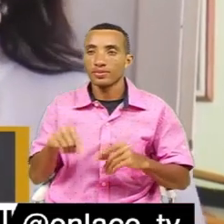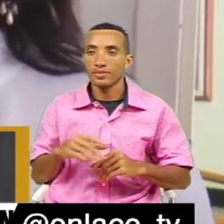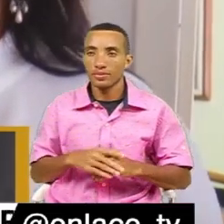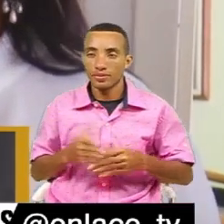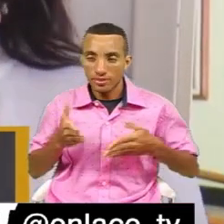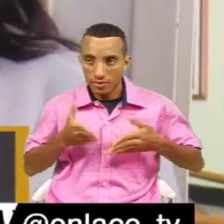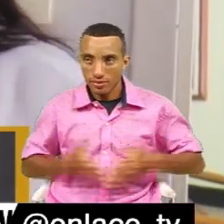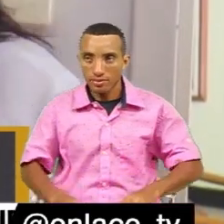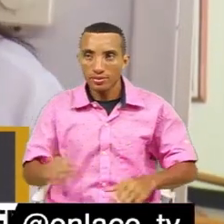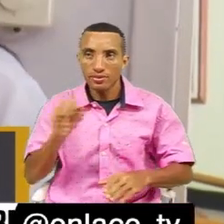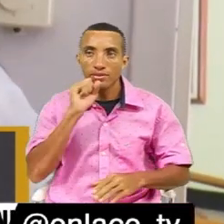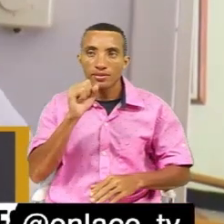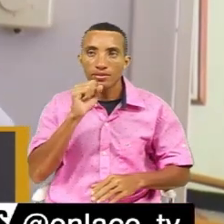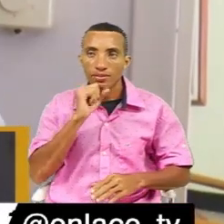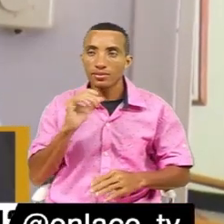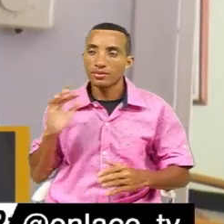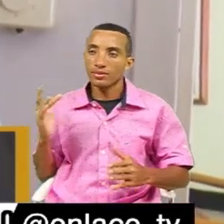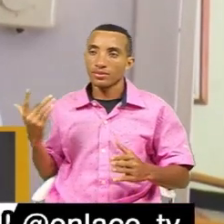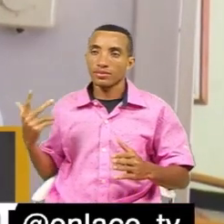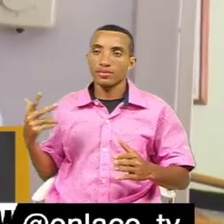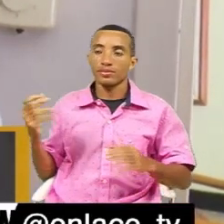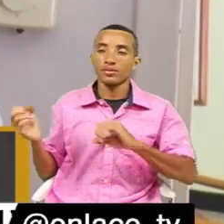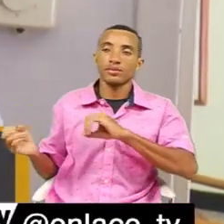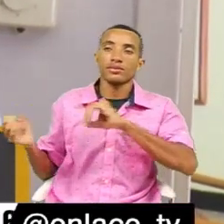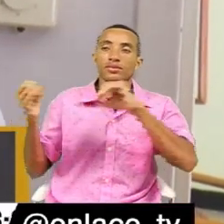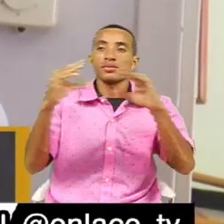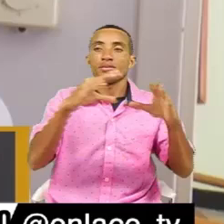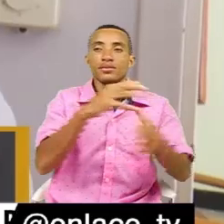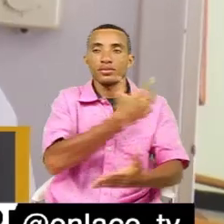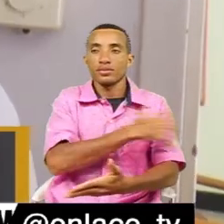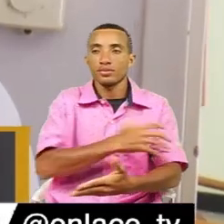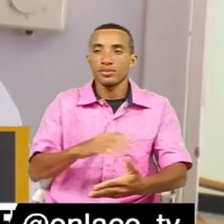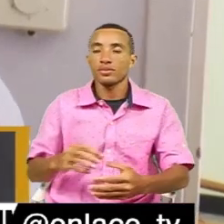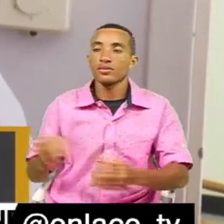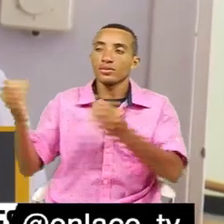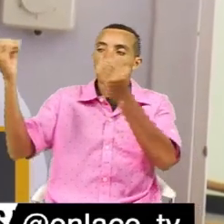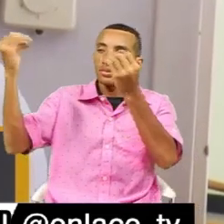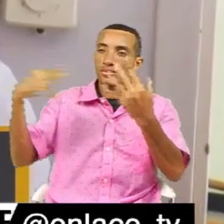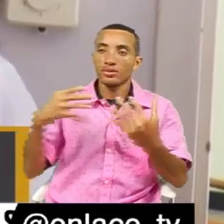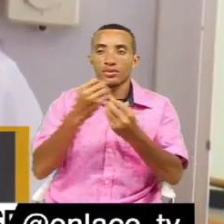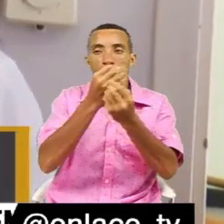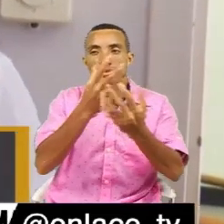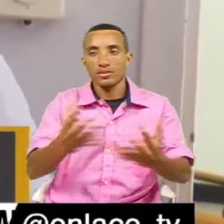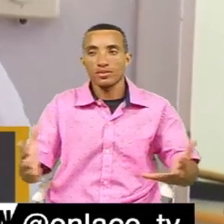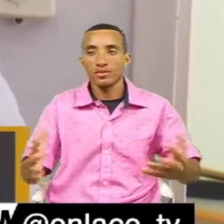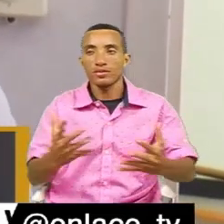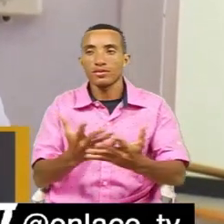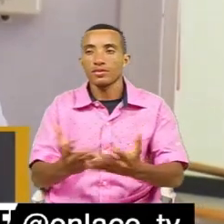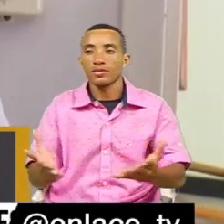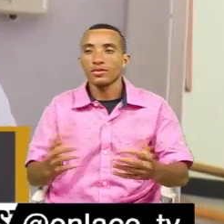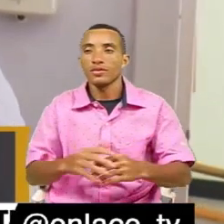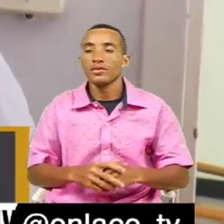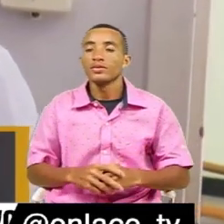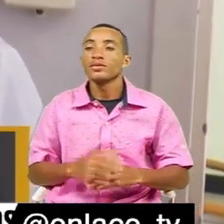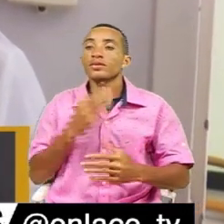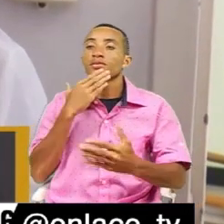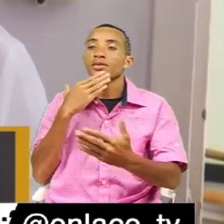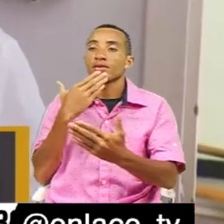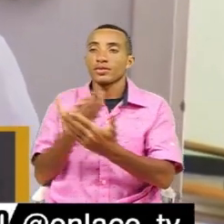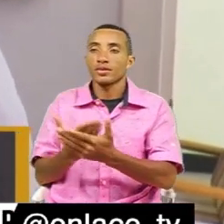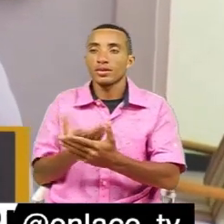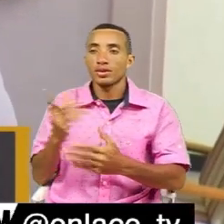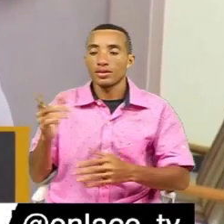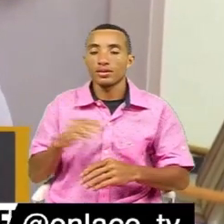Bermeja. Me trasladé para Sabané Torres y he recibido muchas bendiciones. Y como les comenté, gracias a nuestro